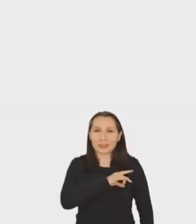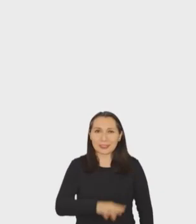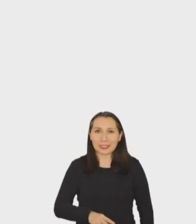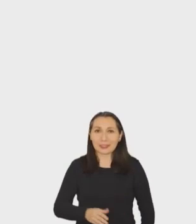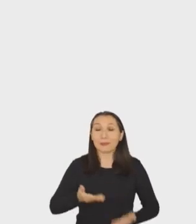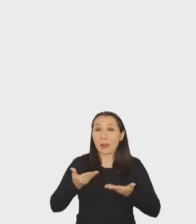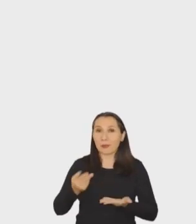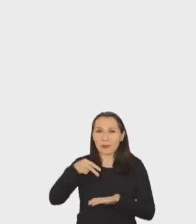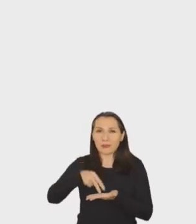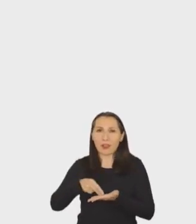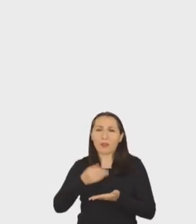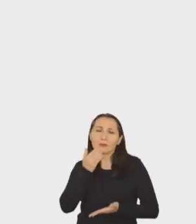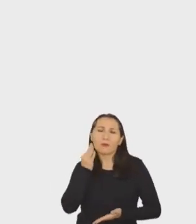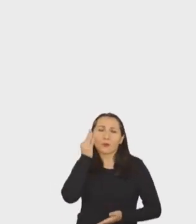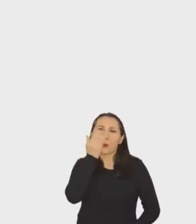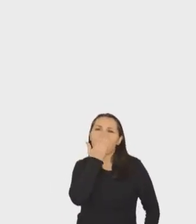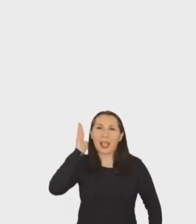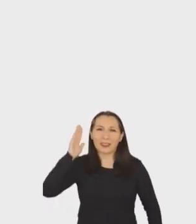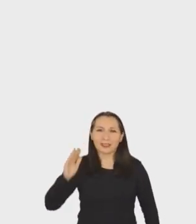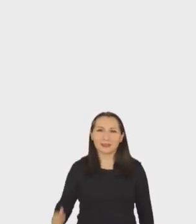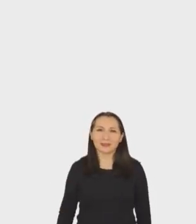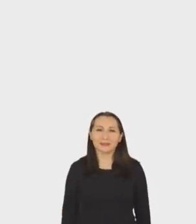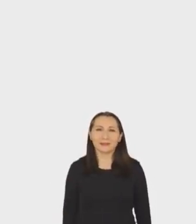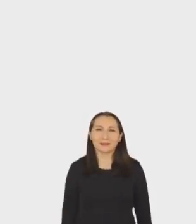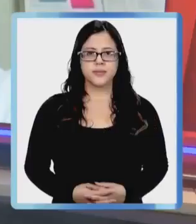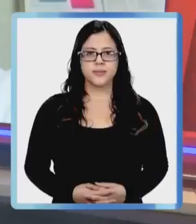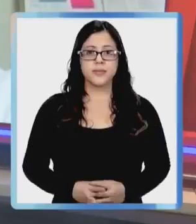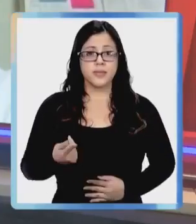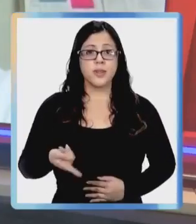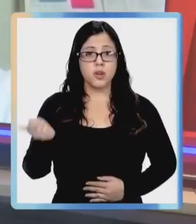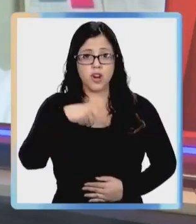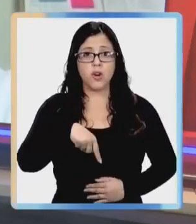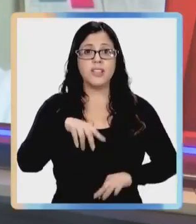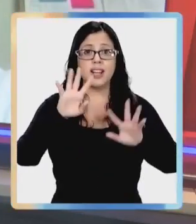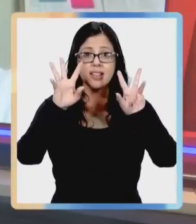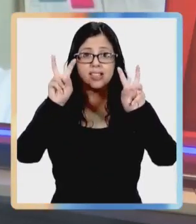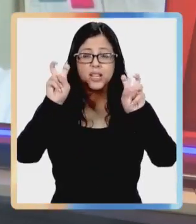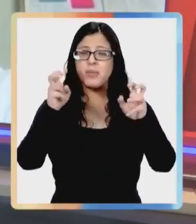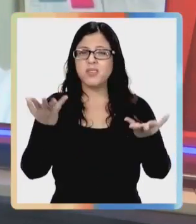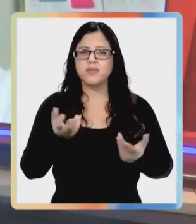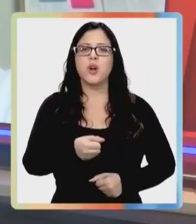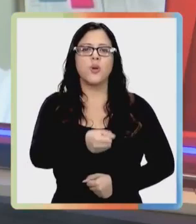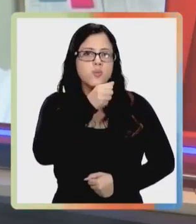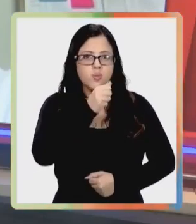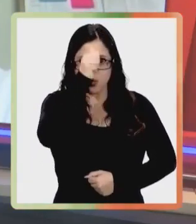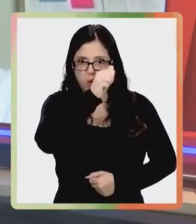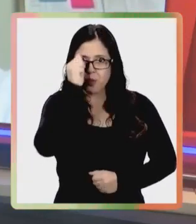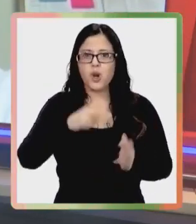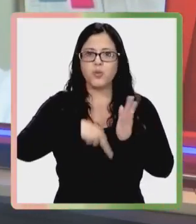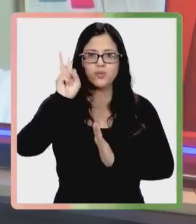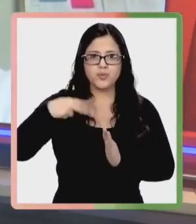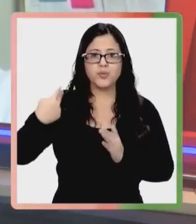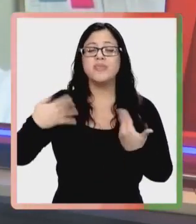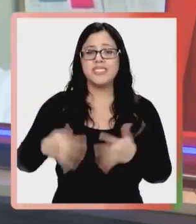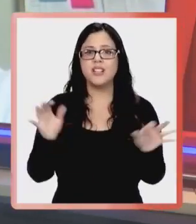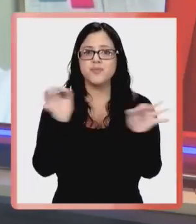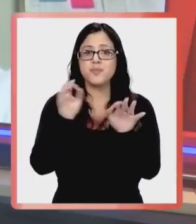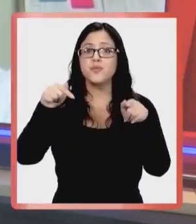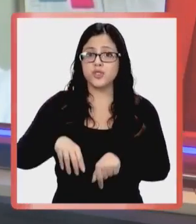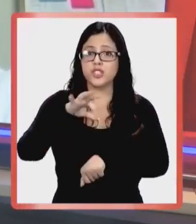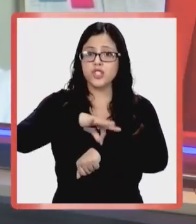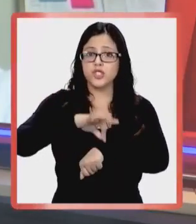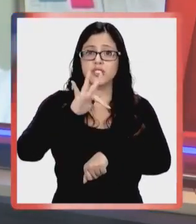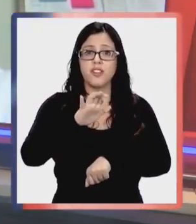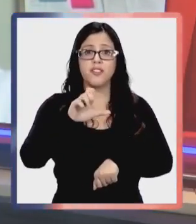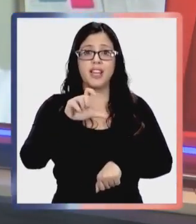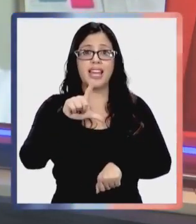Gobierno de Chile, presentes por un mejor futuro. Ya estamos de vuelta con la entrevista del domingo de Portavoz Noticias. Ya les contábamos, hoy nos acompaña